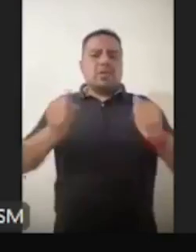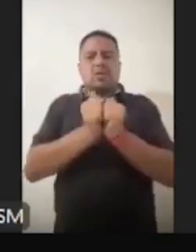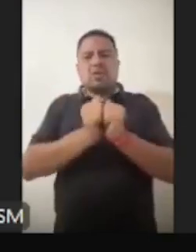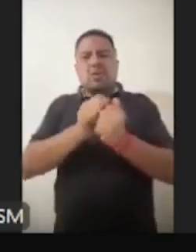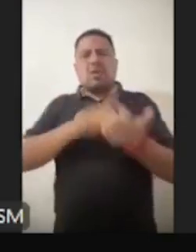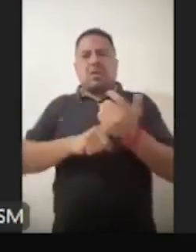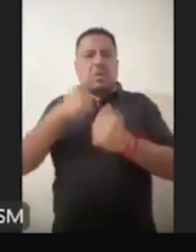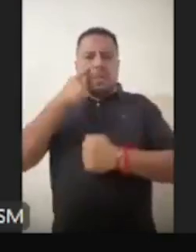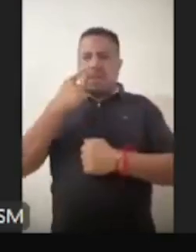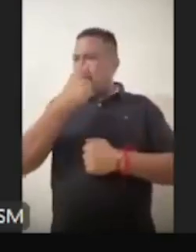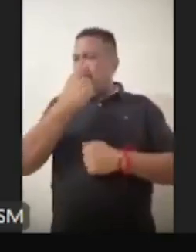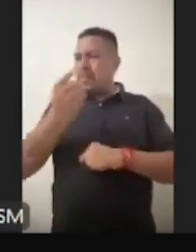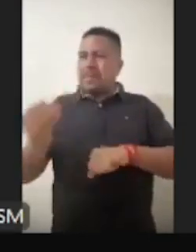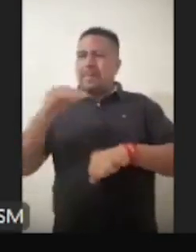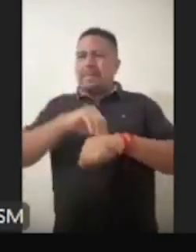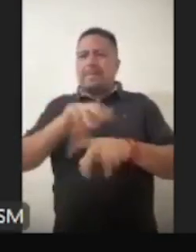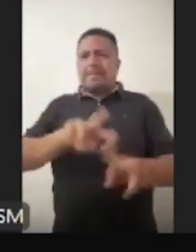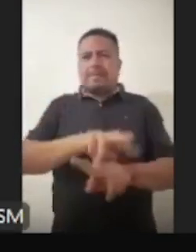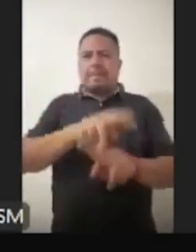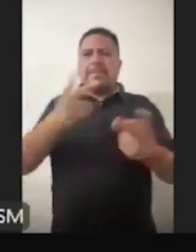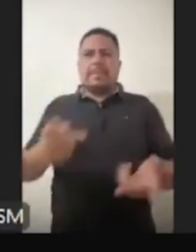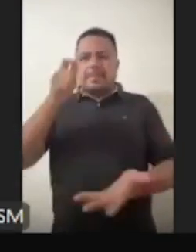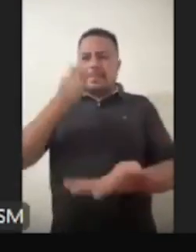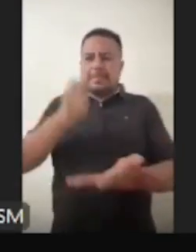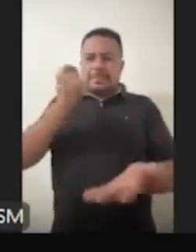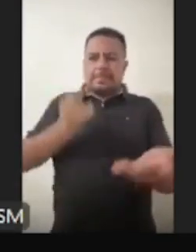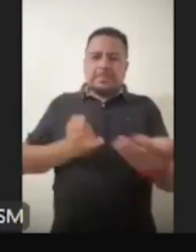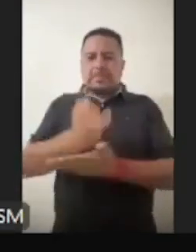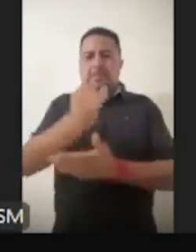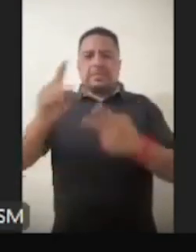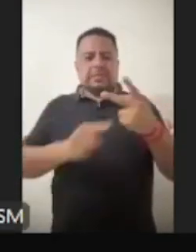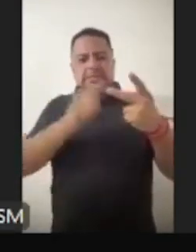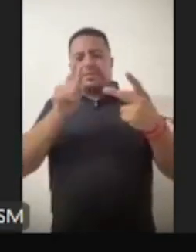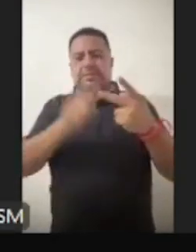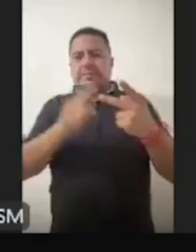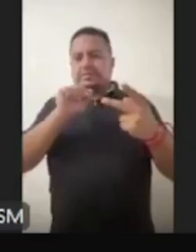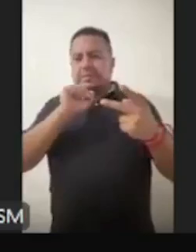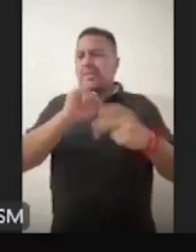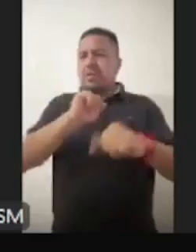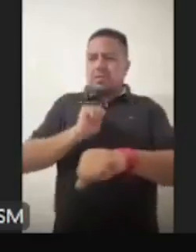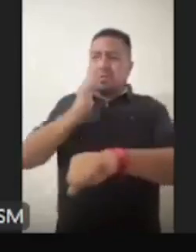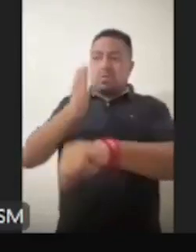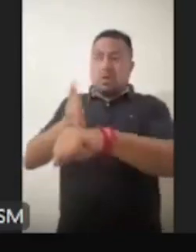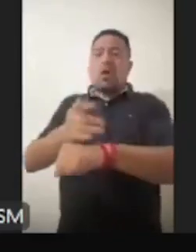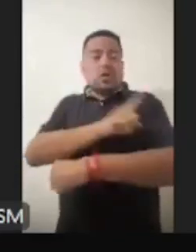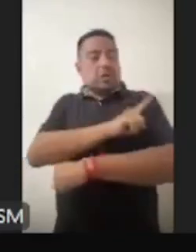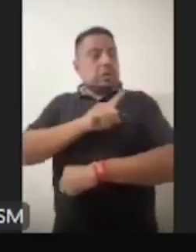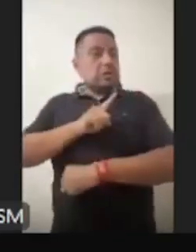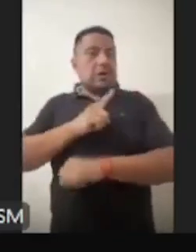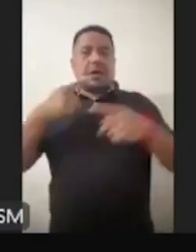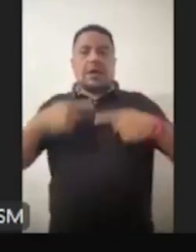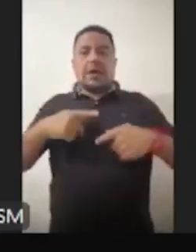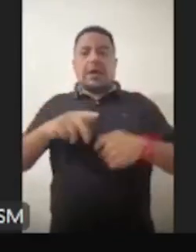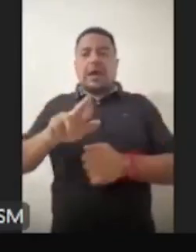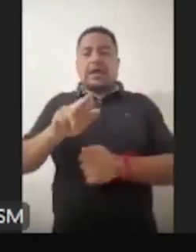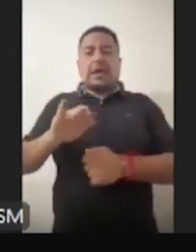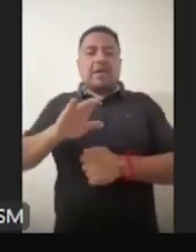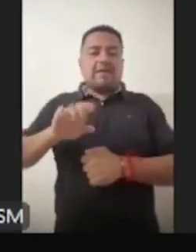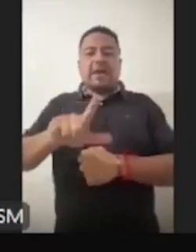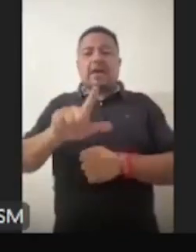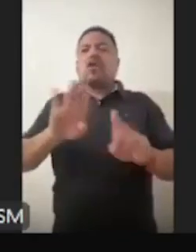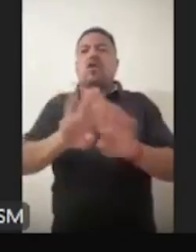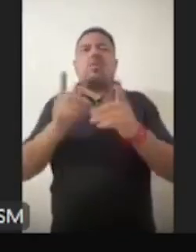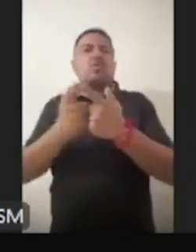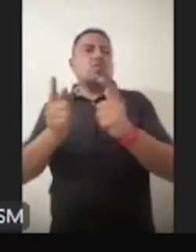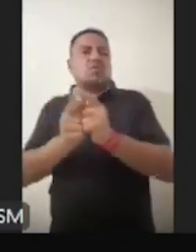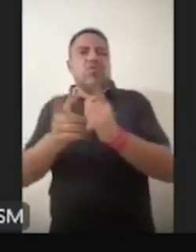consideraciones vertidas en esta sentencia. Segundo, se le impone una amonestación pública tanto al ciudadano Rafael Pino Hernández como al Partido